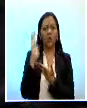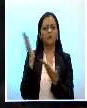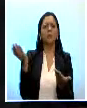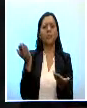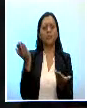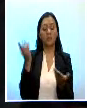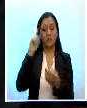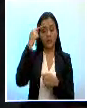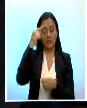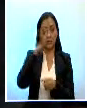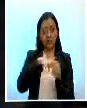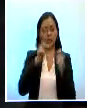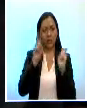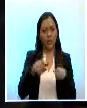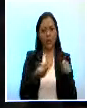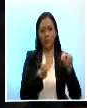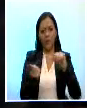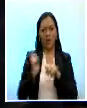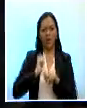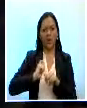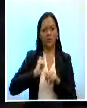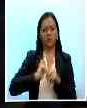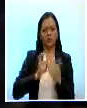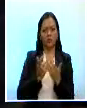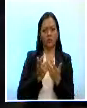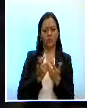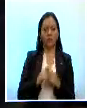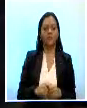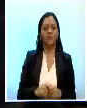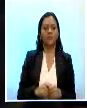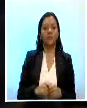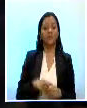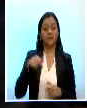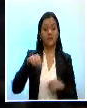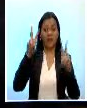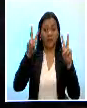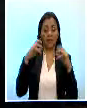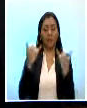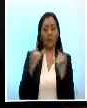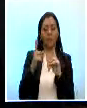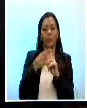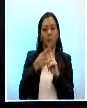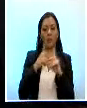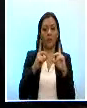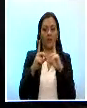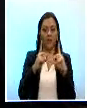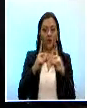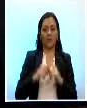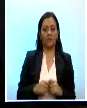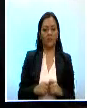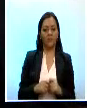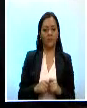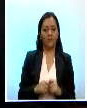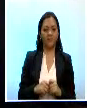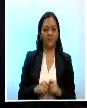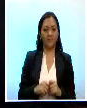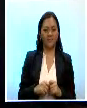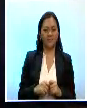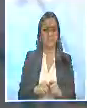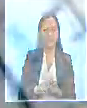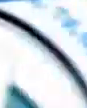del Estado central para financiar las pensiones jubilares en los próximos años. Es el tema de nuestro primer diálogo de esta jornada.